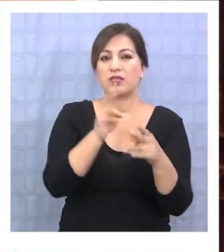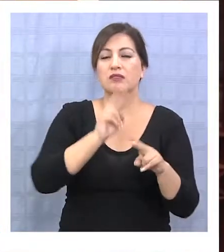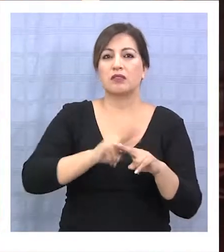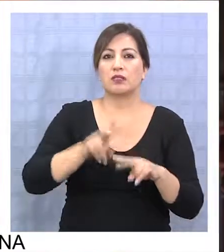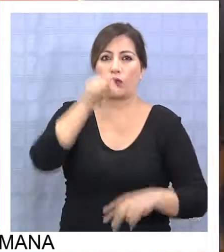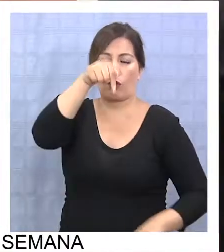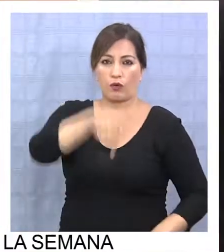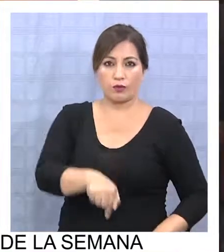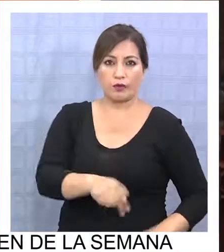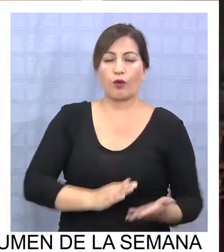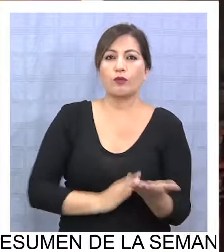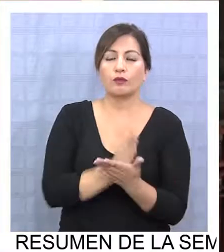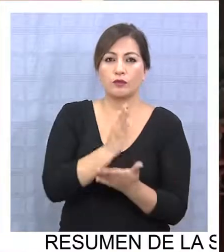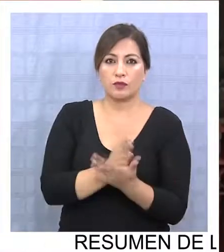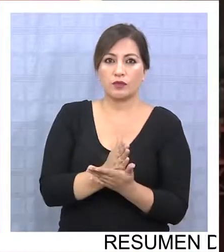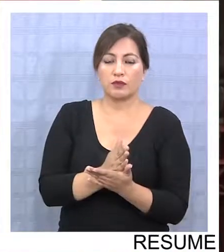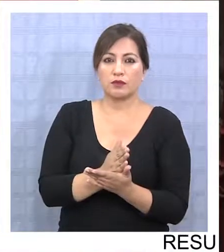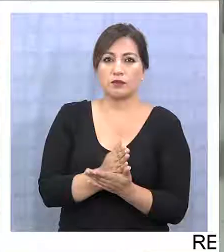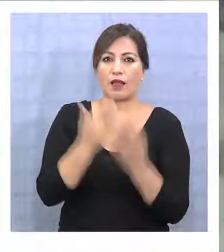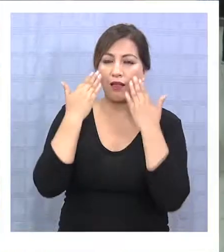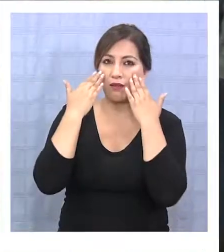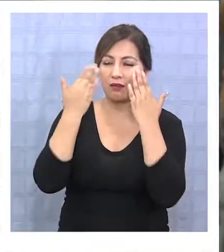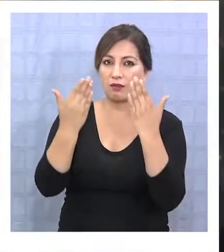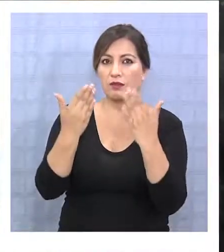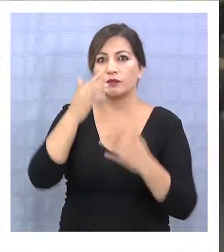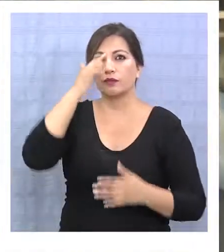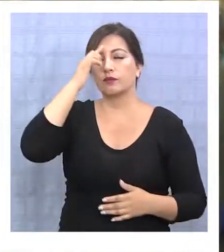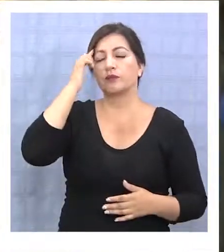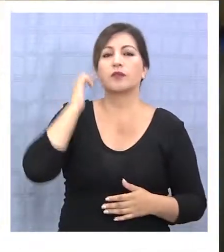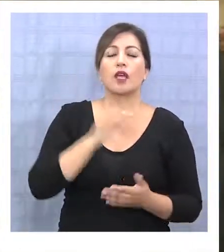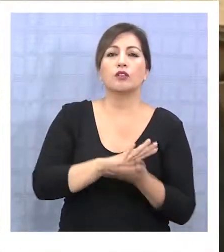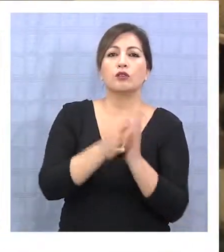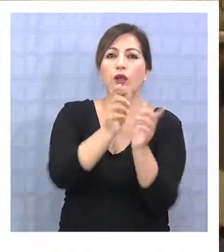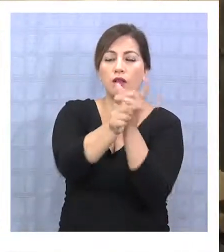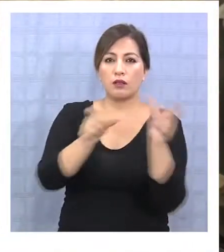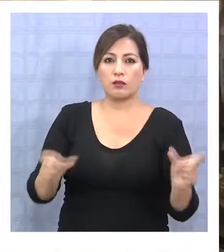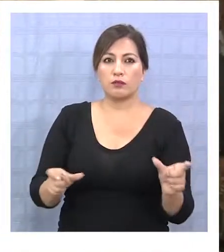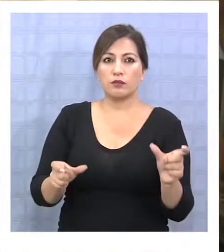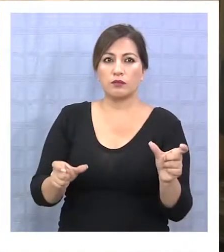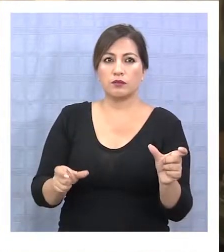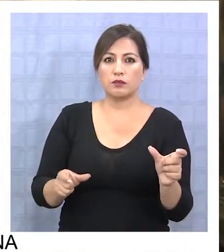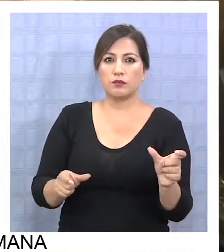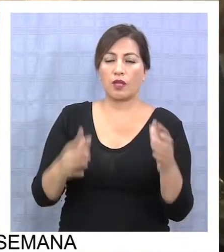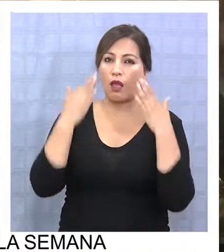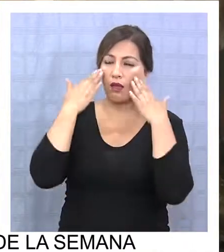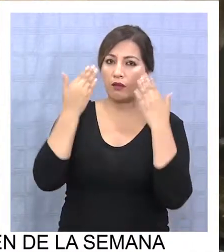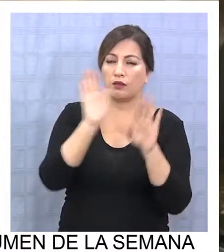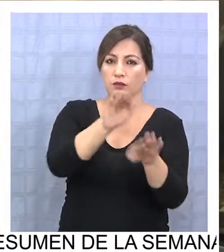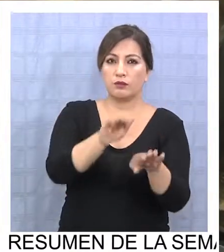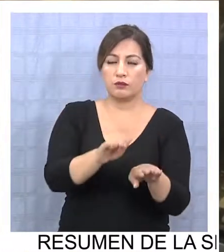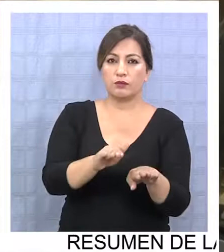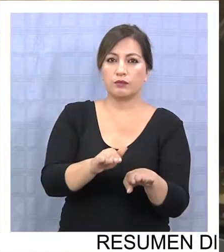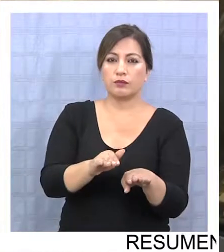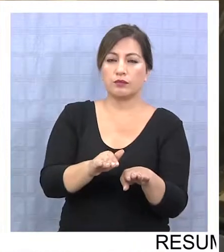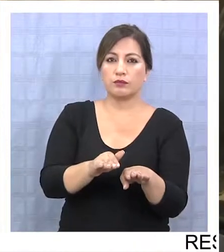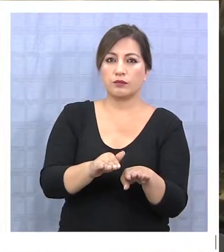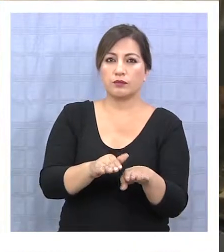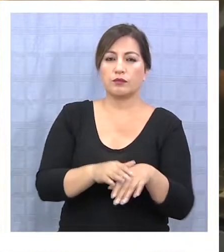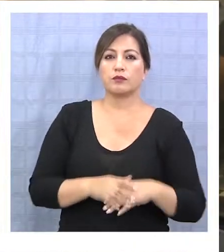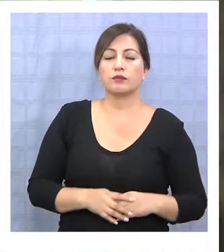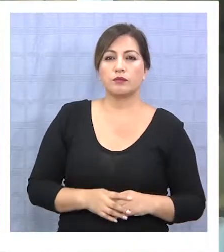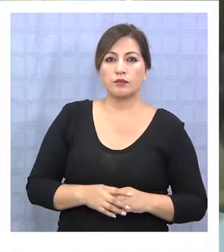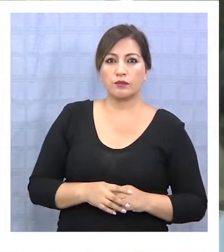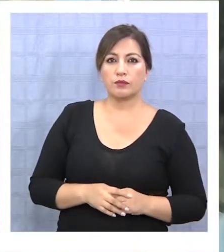concretiza hoy donde se va a poder entregar directamente a todos aquellos que eran beneficiarios del Pilar